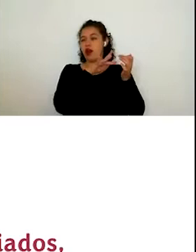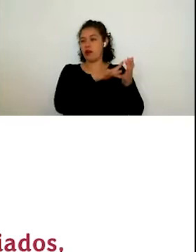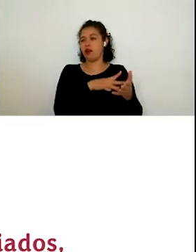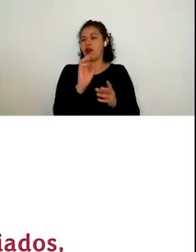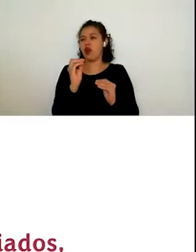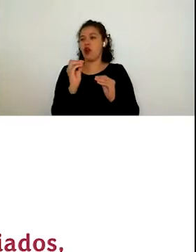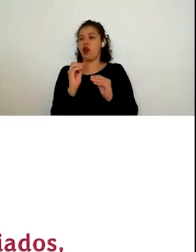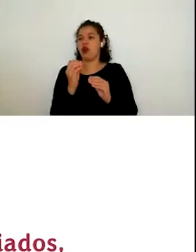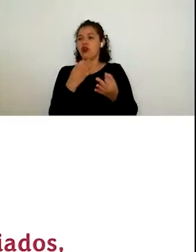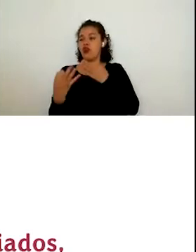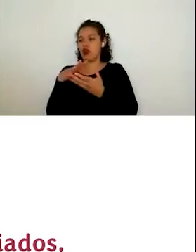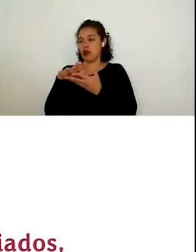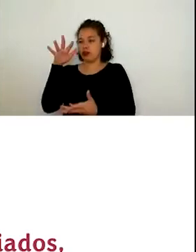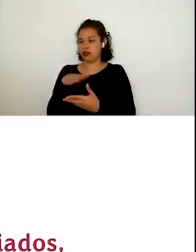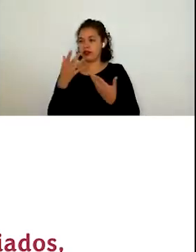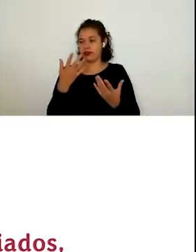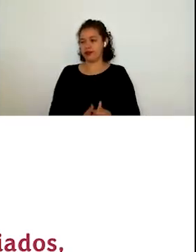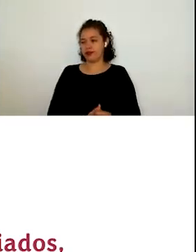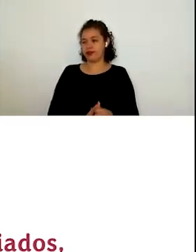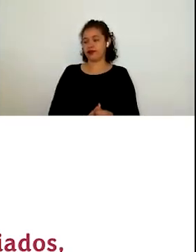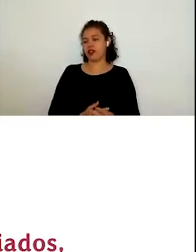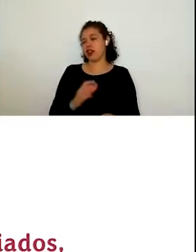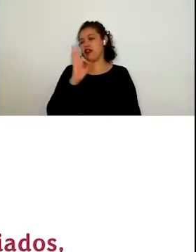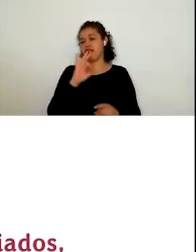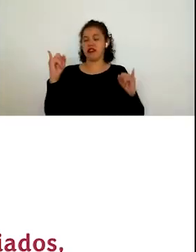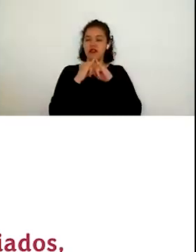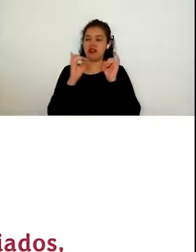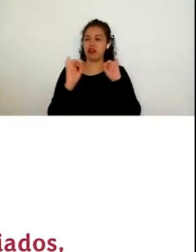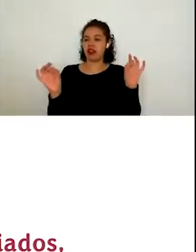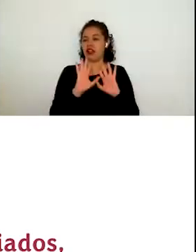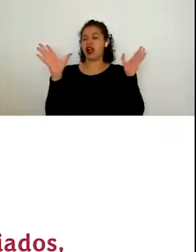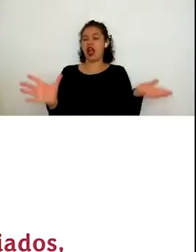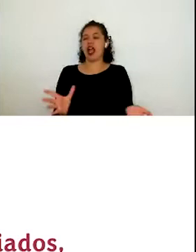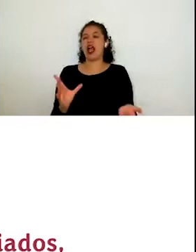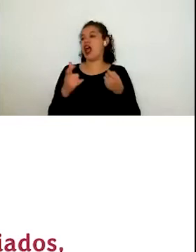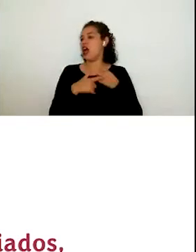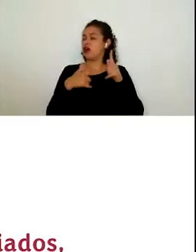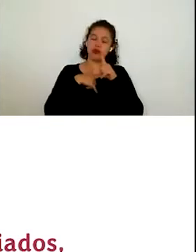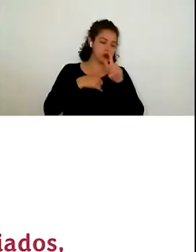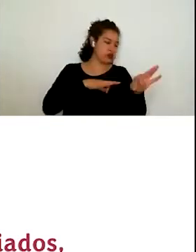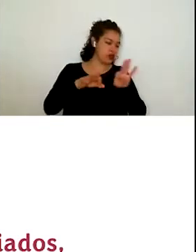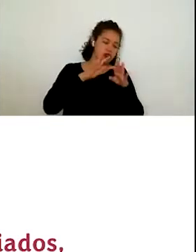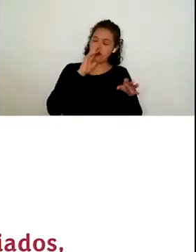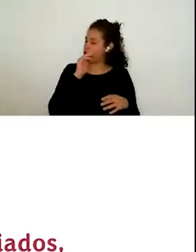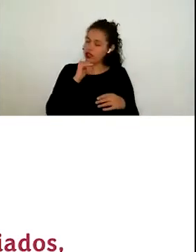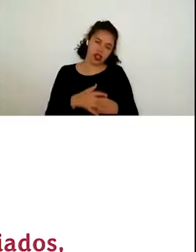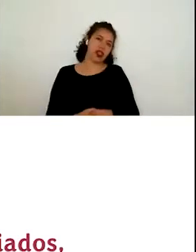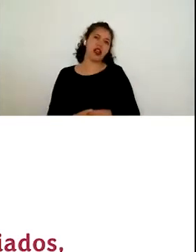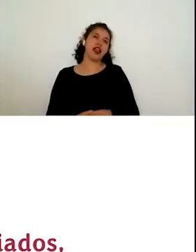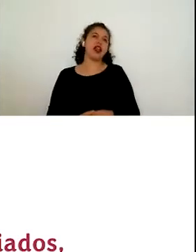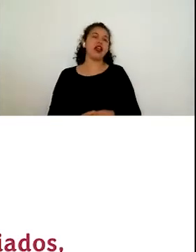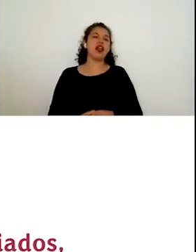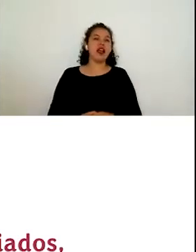el caso de que pues alguna institución ya no pueda continuar en funciones, se le